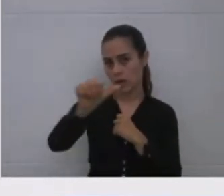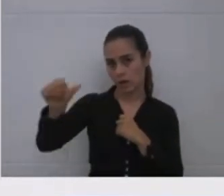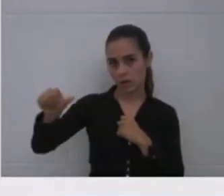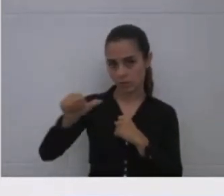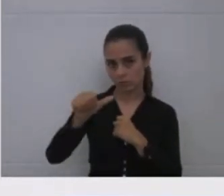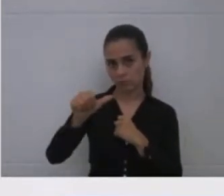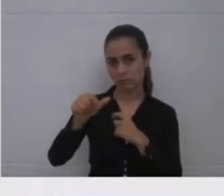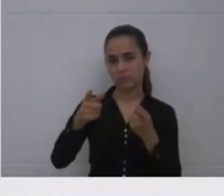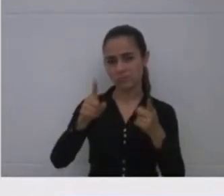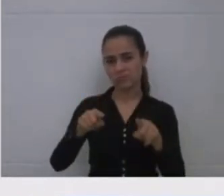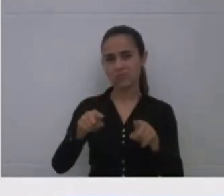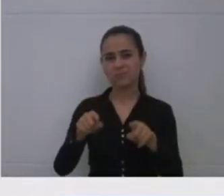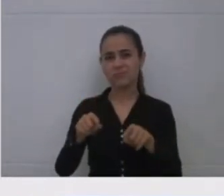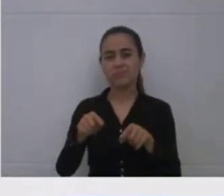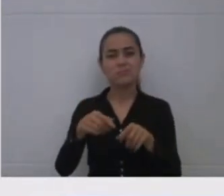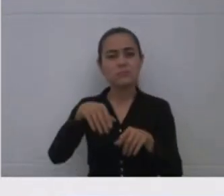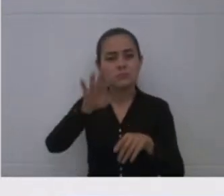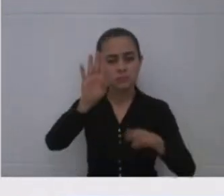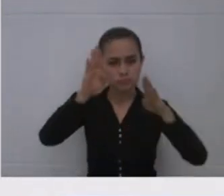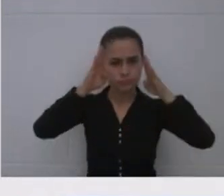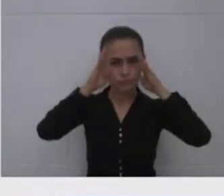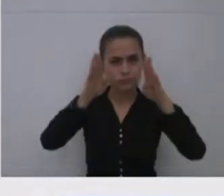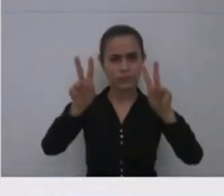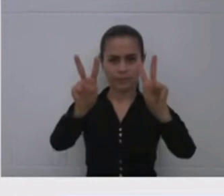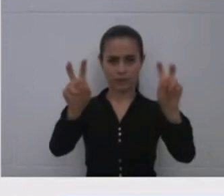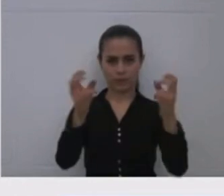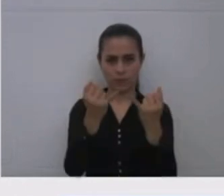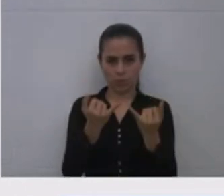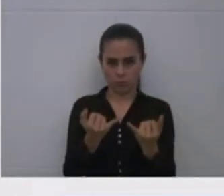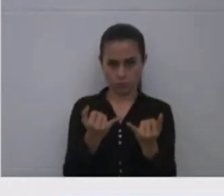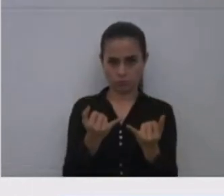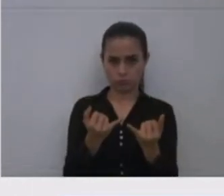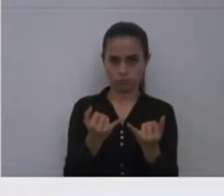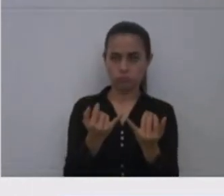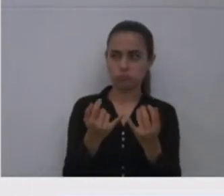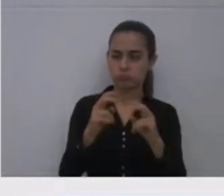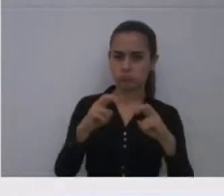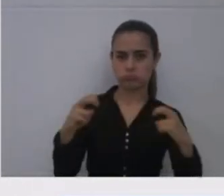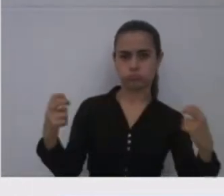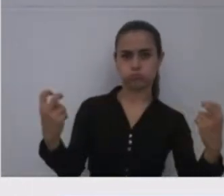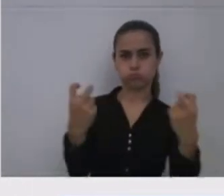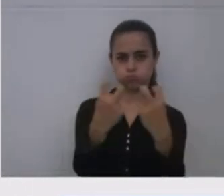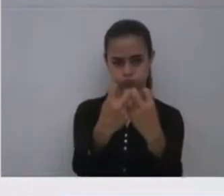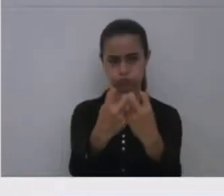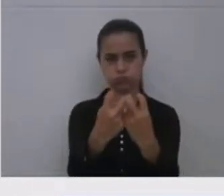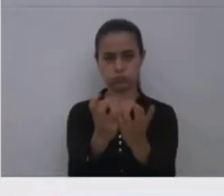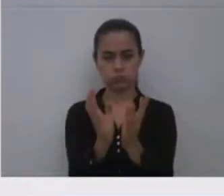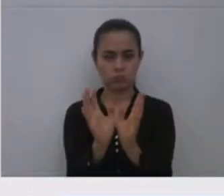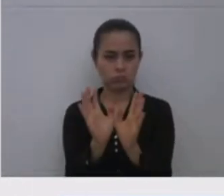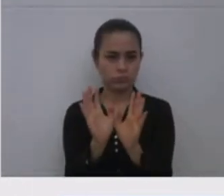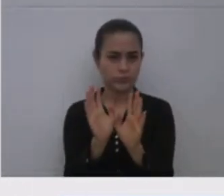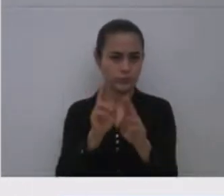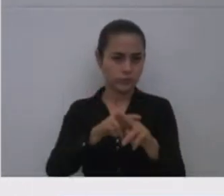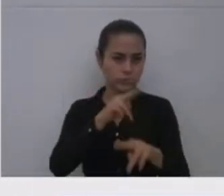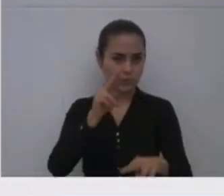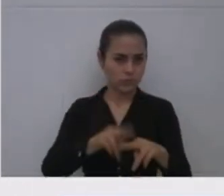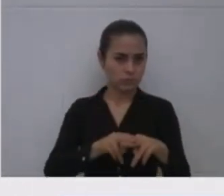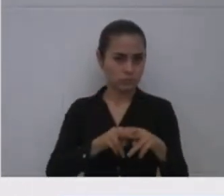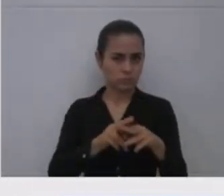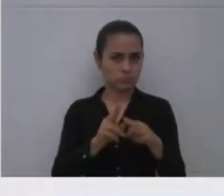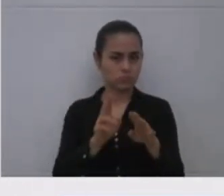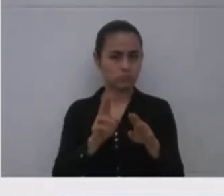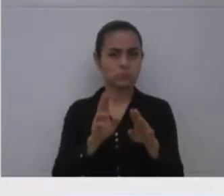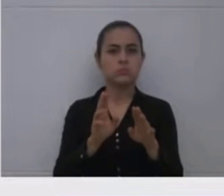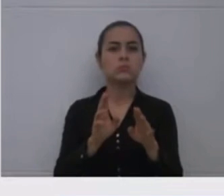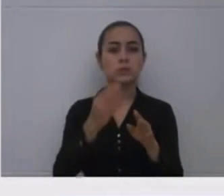a toda la gente que está atenta a esta importante sesión. No es una sesión común y corriente, solo hay 4 sesiones durante